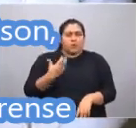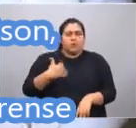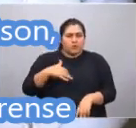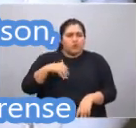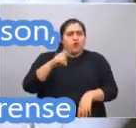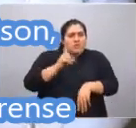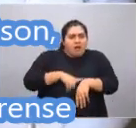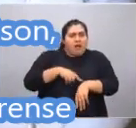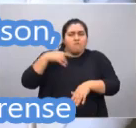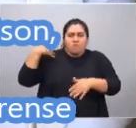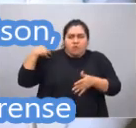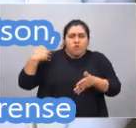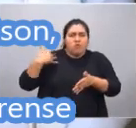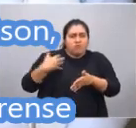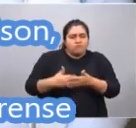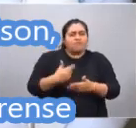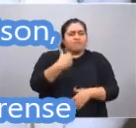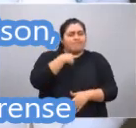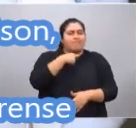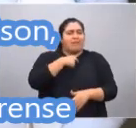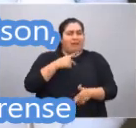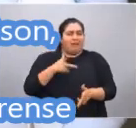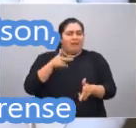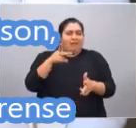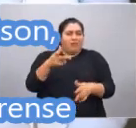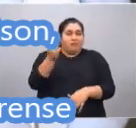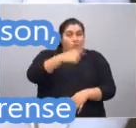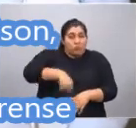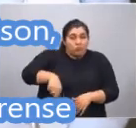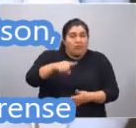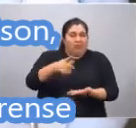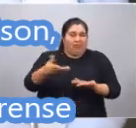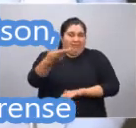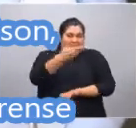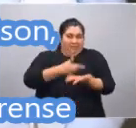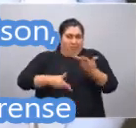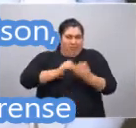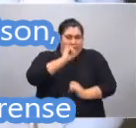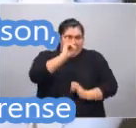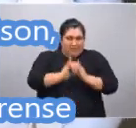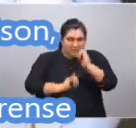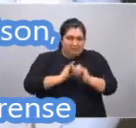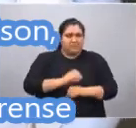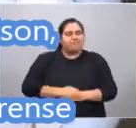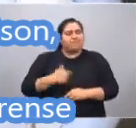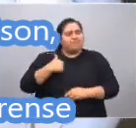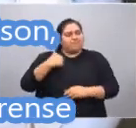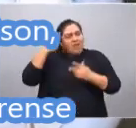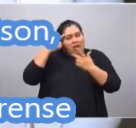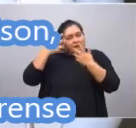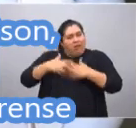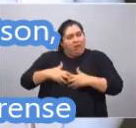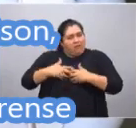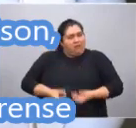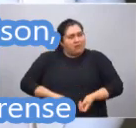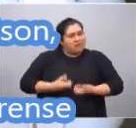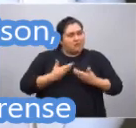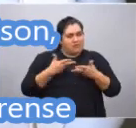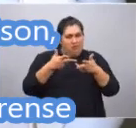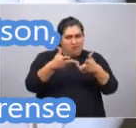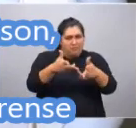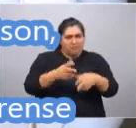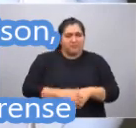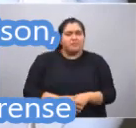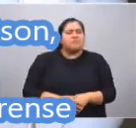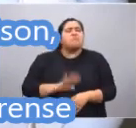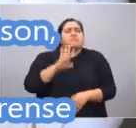este tiempo, yo quería compartir con ustedes algunas reflexiones. Primero,